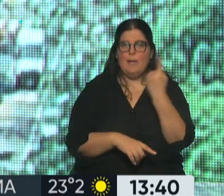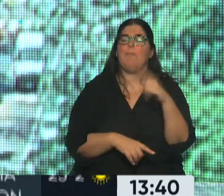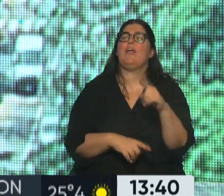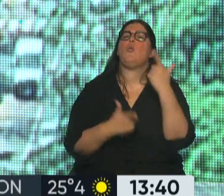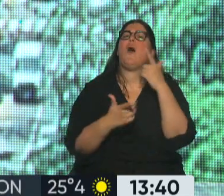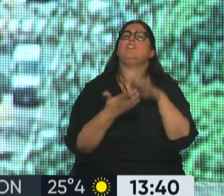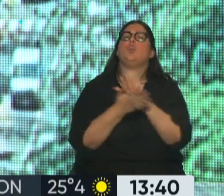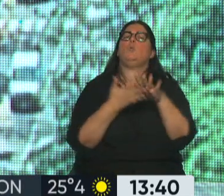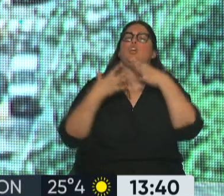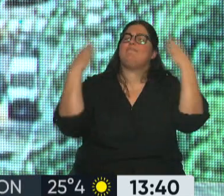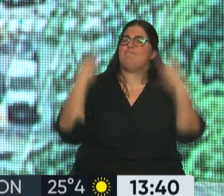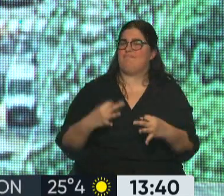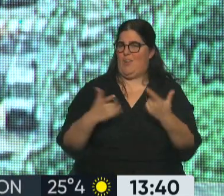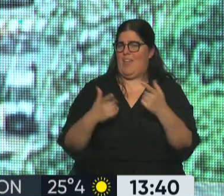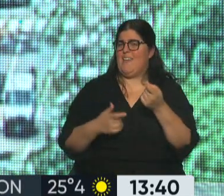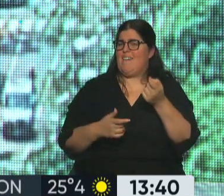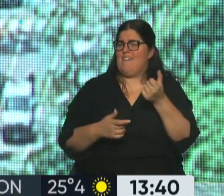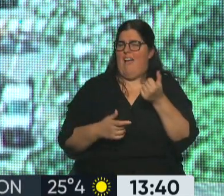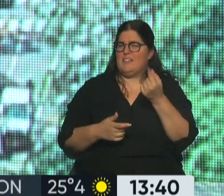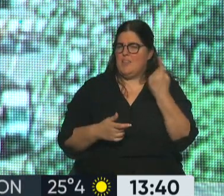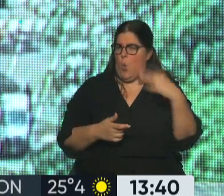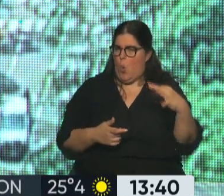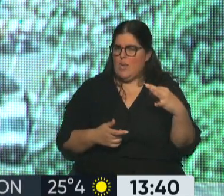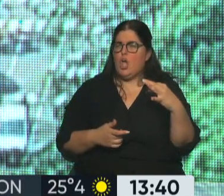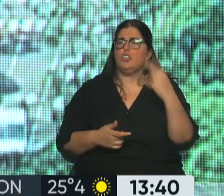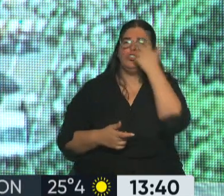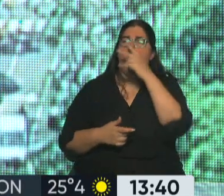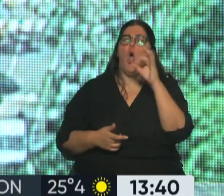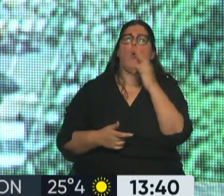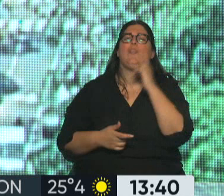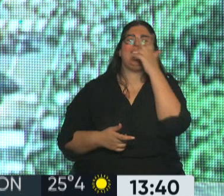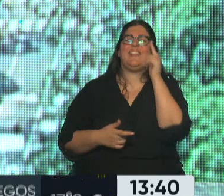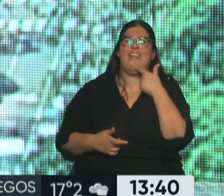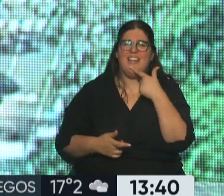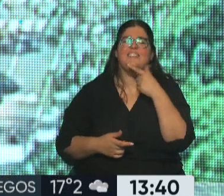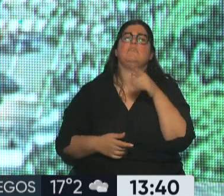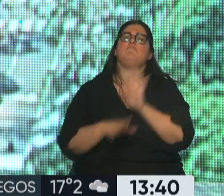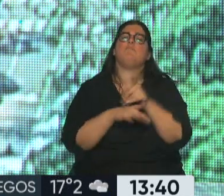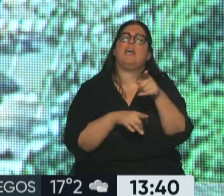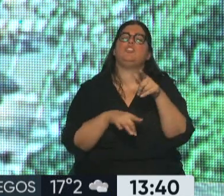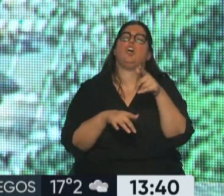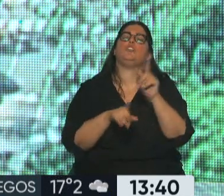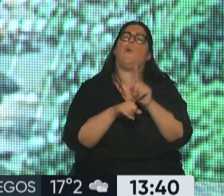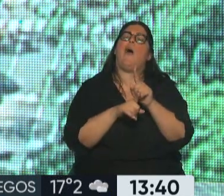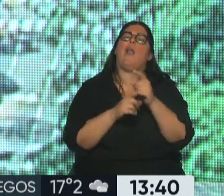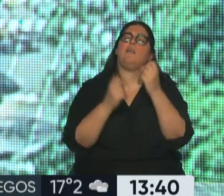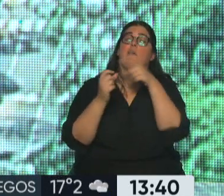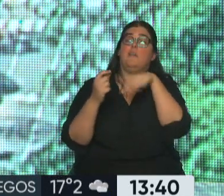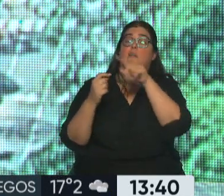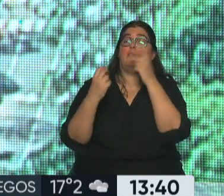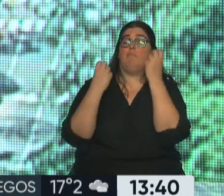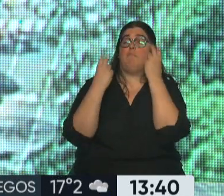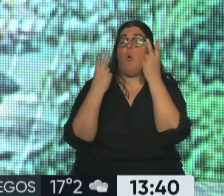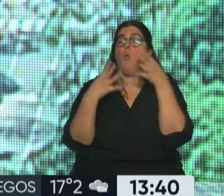contundente los únicos casi han sido los uí que están de alguna manera con estas acciones de contrainsurgencia o de guerra